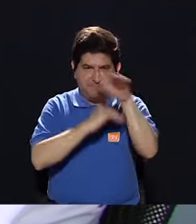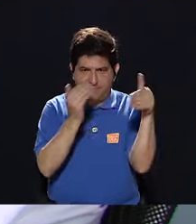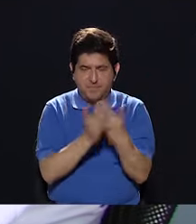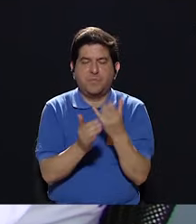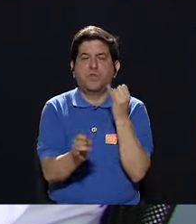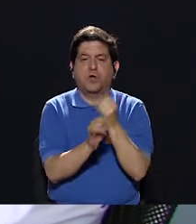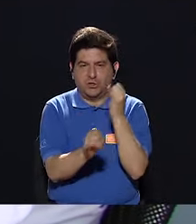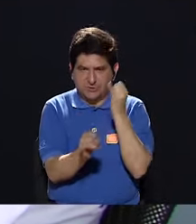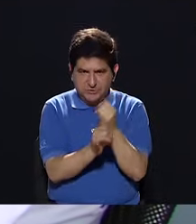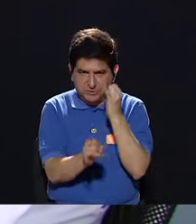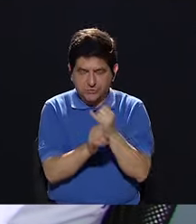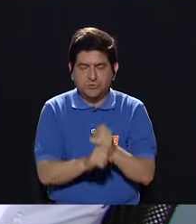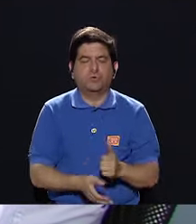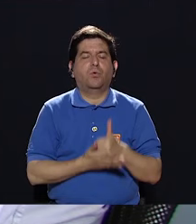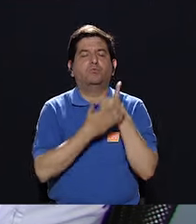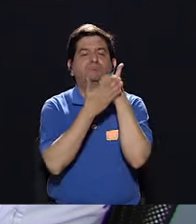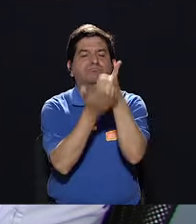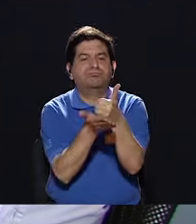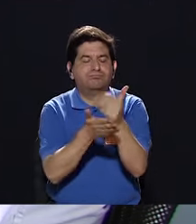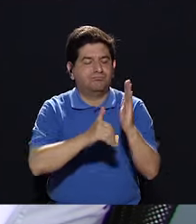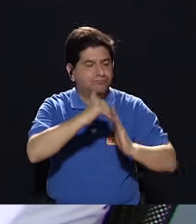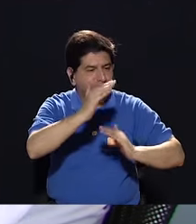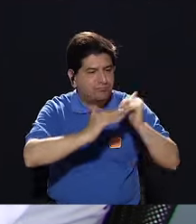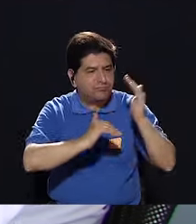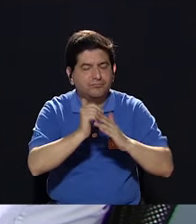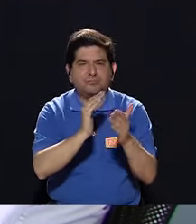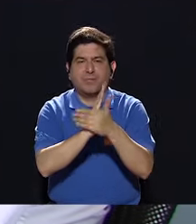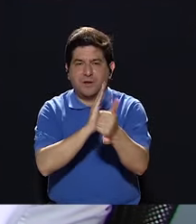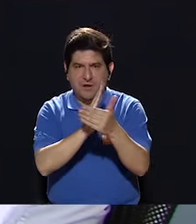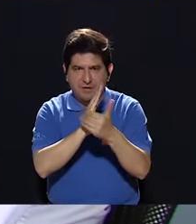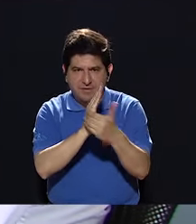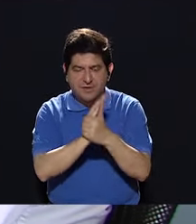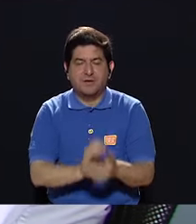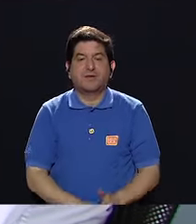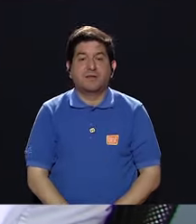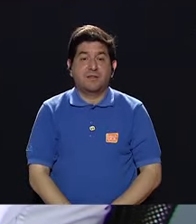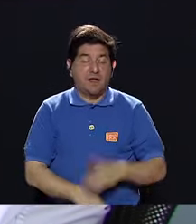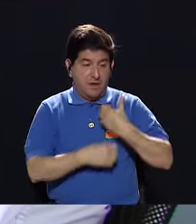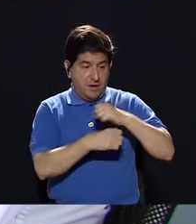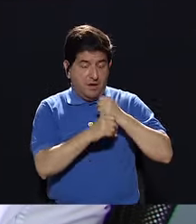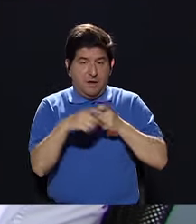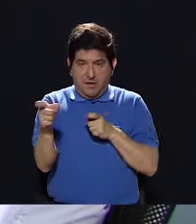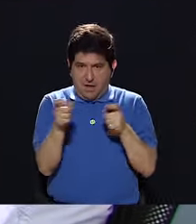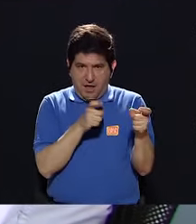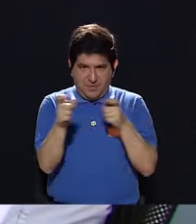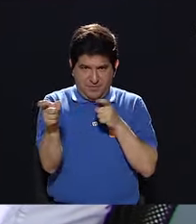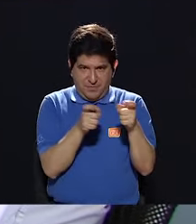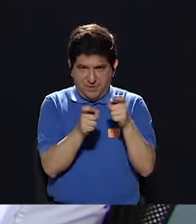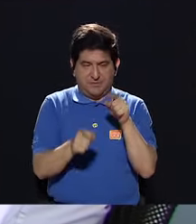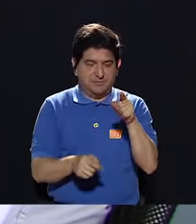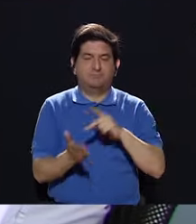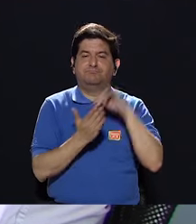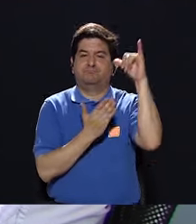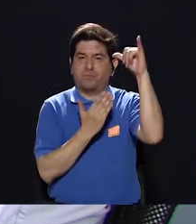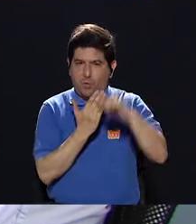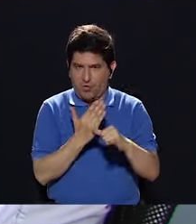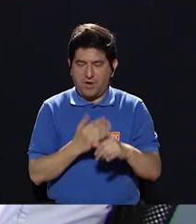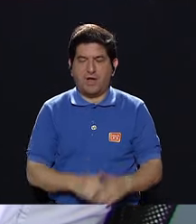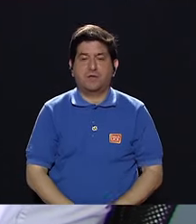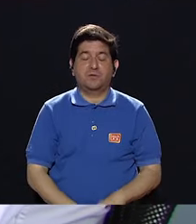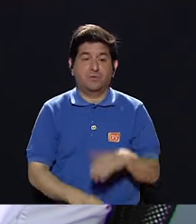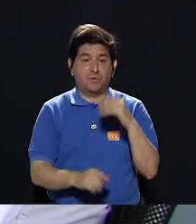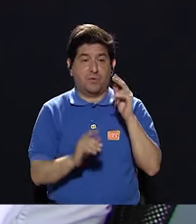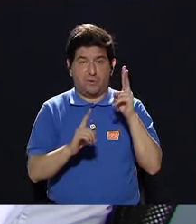y todas aquellas instituciones que puedan ayudar a construir la capacidad para que la municipalidad administre el